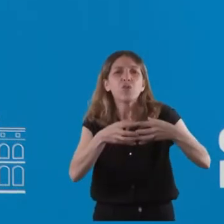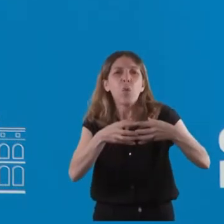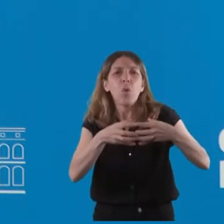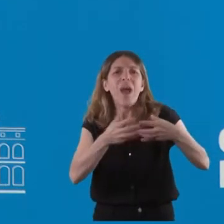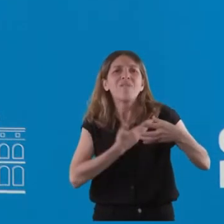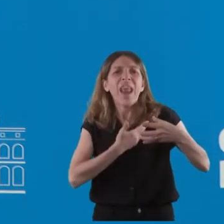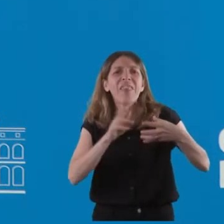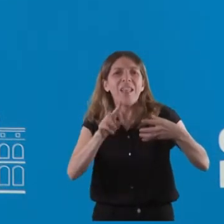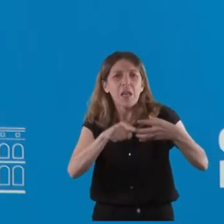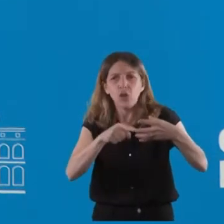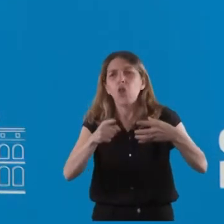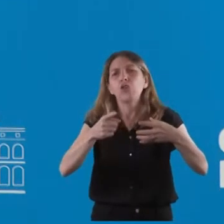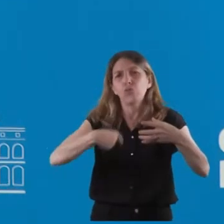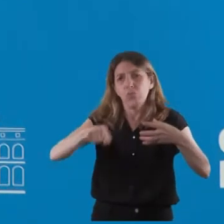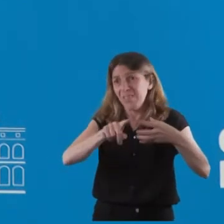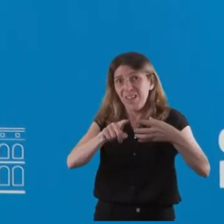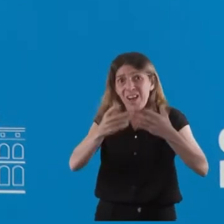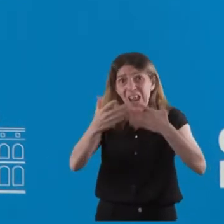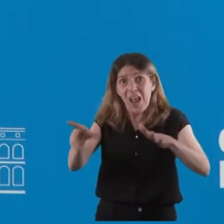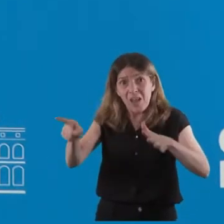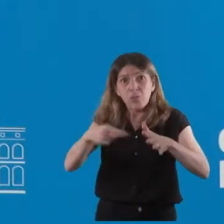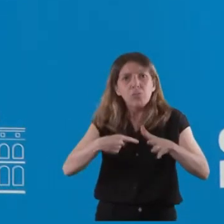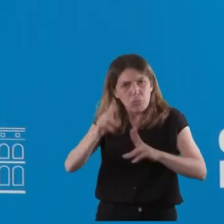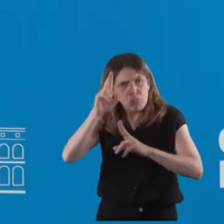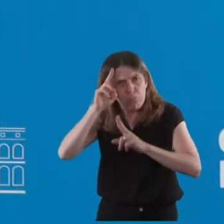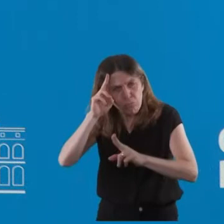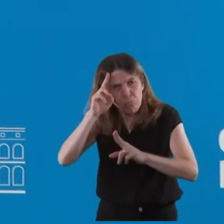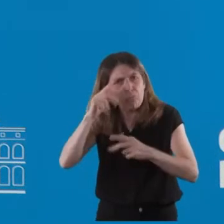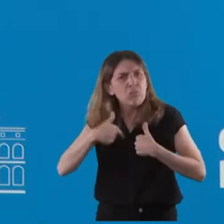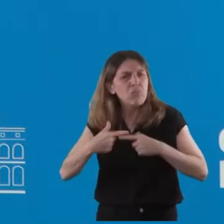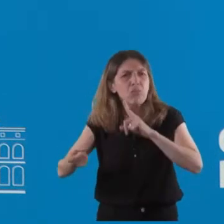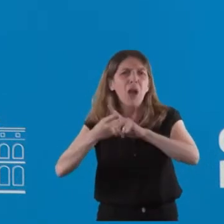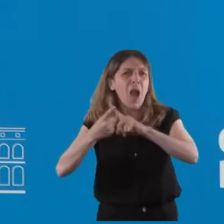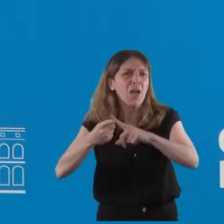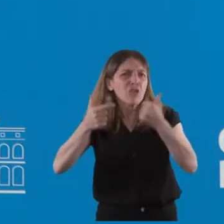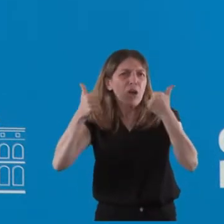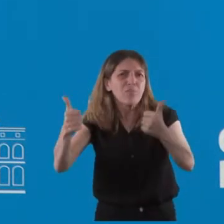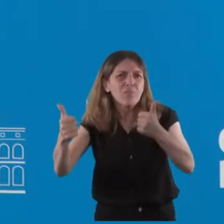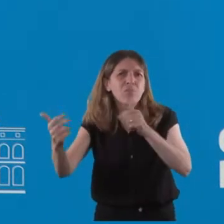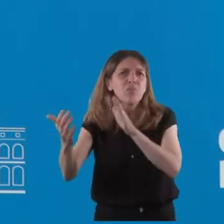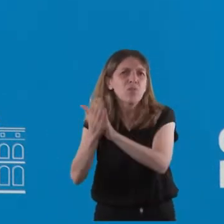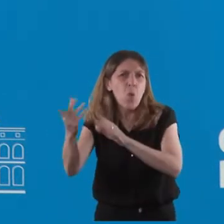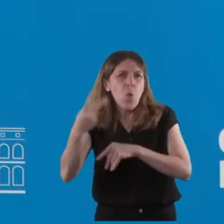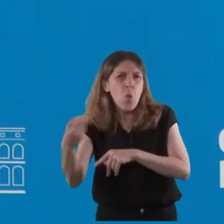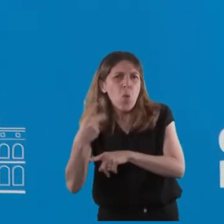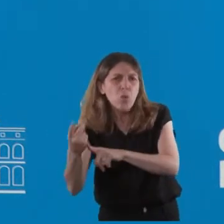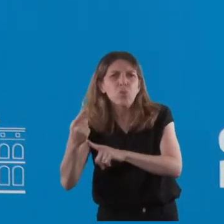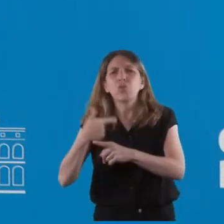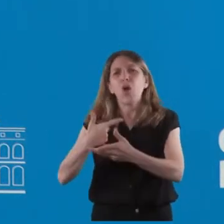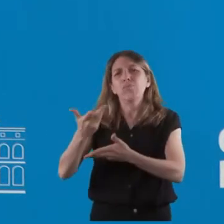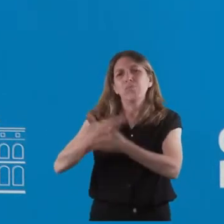que consideramos y que respetamos yo en particular tengo una excelente relación con el diputado máximo kirchner con quien compartí el bloque y comparto